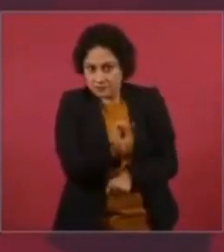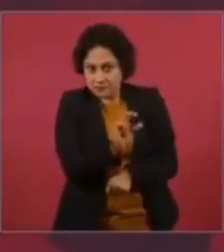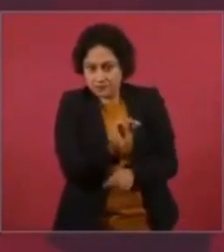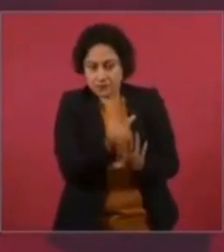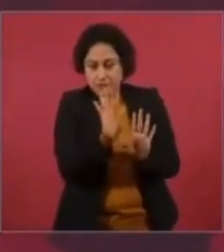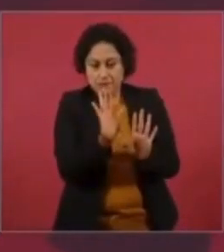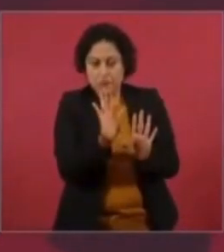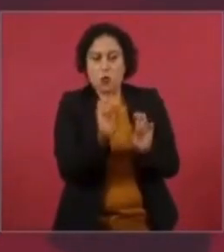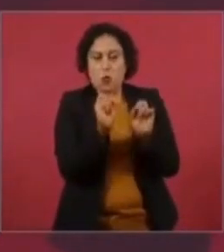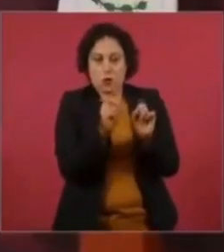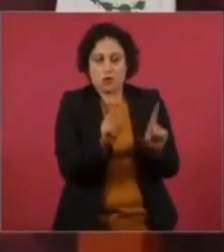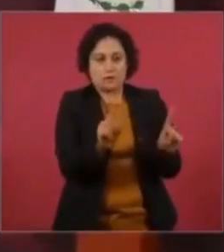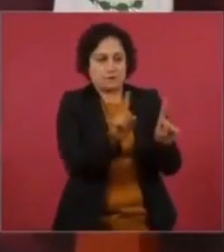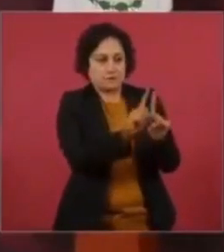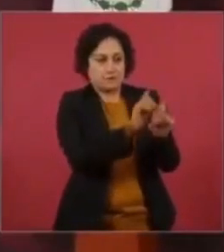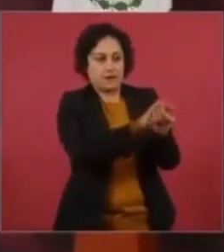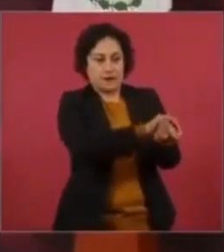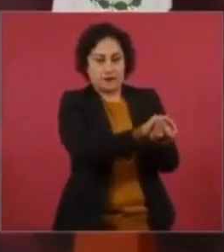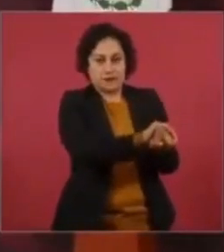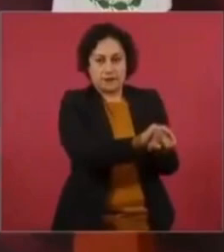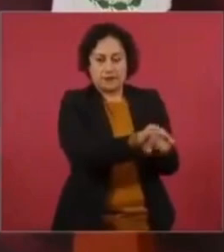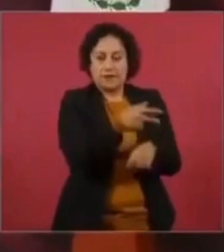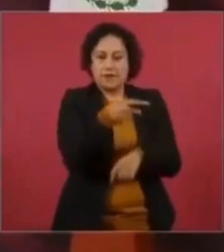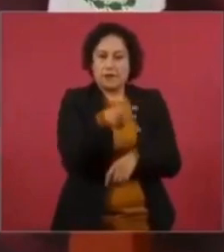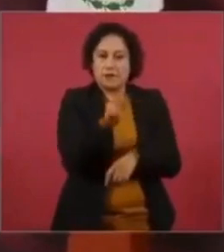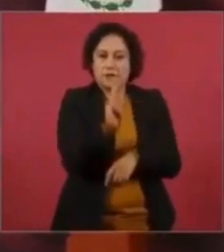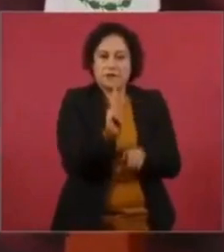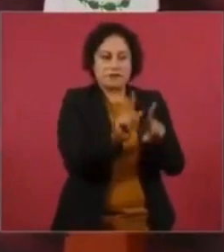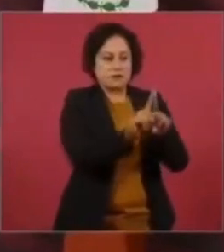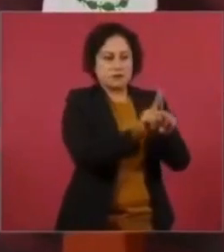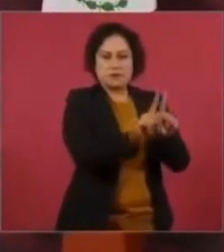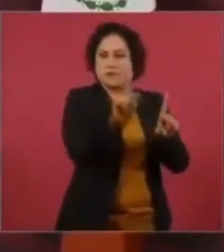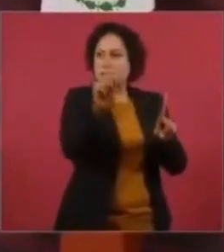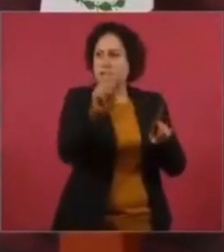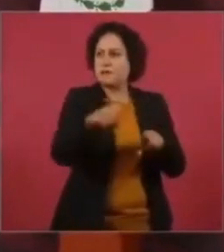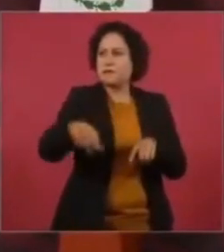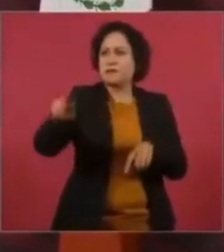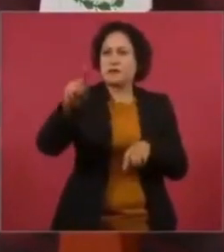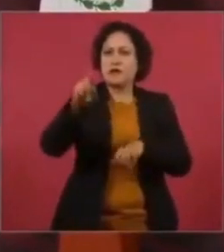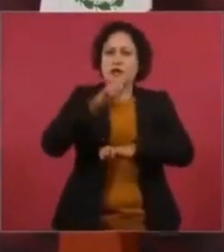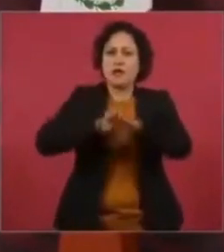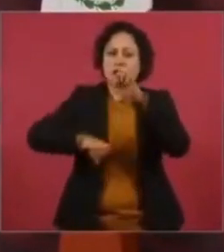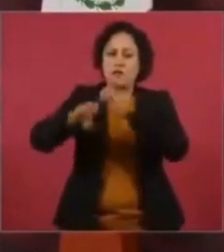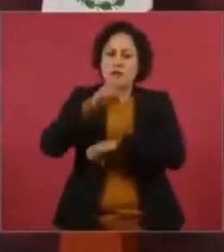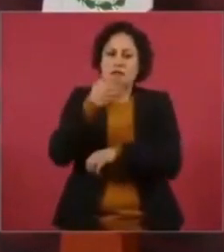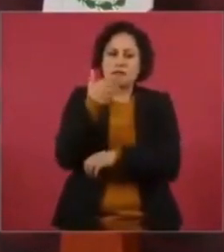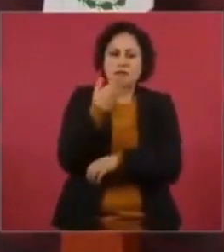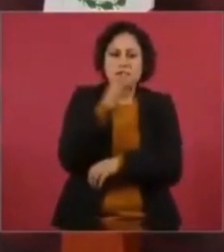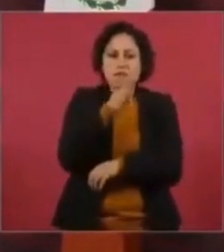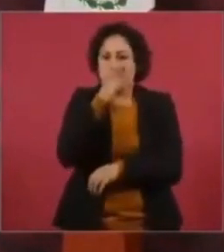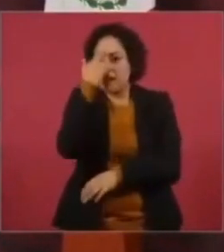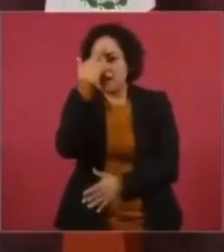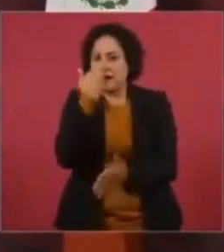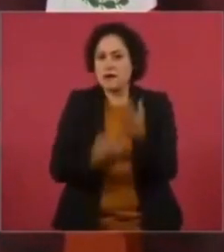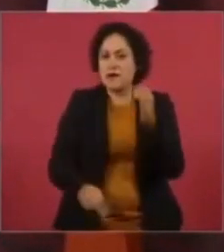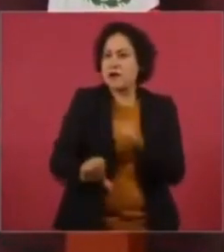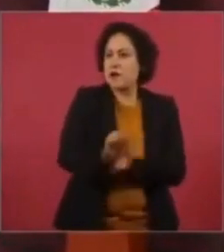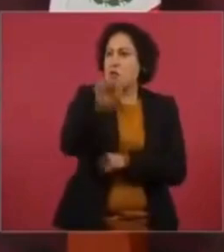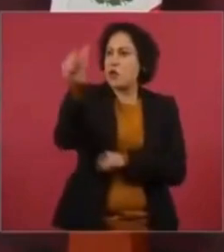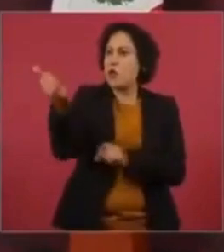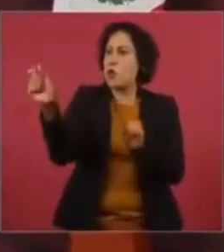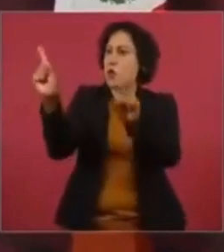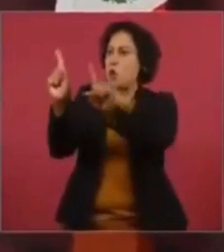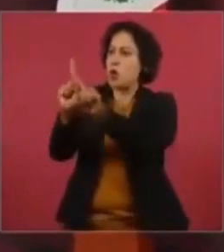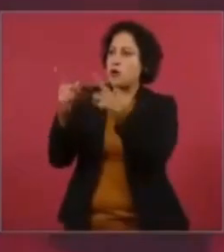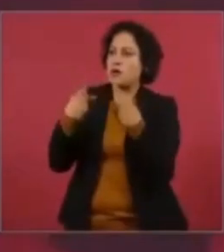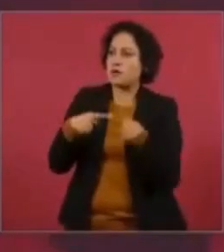¿qué tiene que ver si él tiene una empresa y hace un negocio lícito o ilícito con otra persona? ¿Qué tiene que